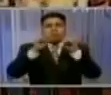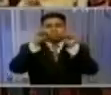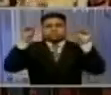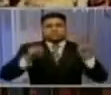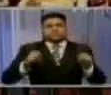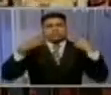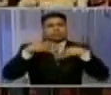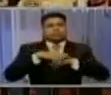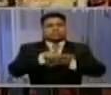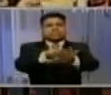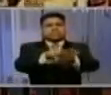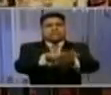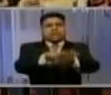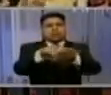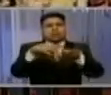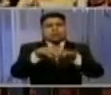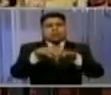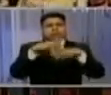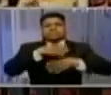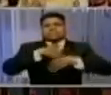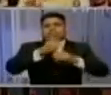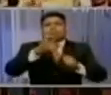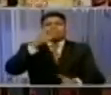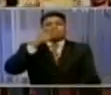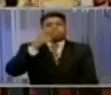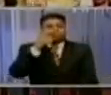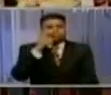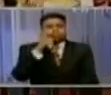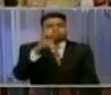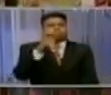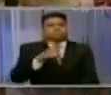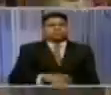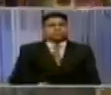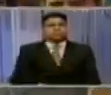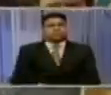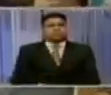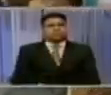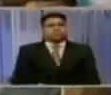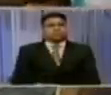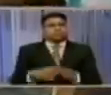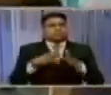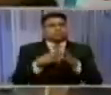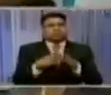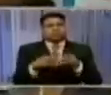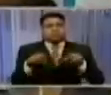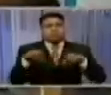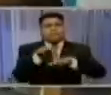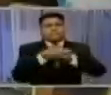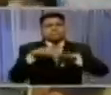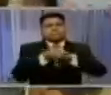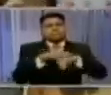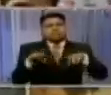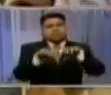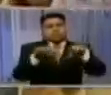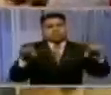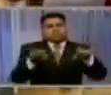Salud pública para todos los trabajadores del Ministerio de la Educación de Venezuela.